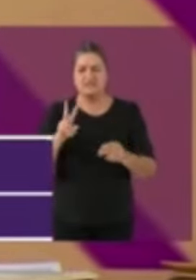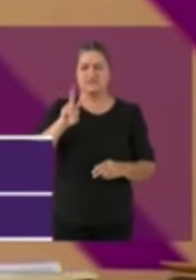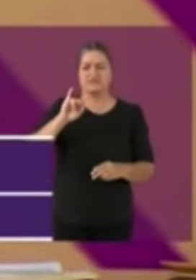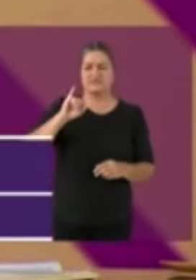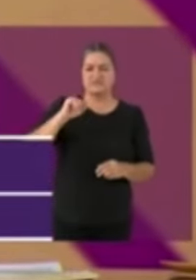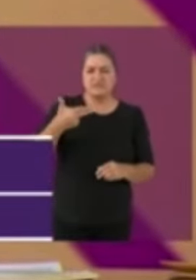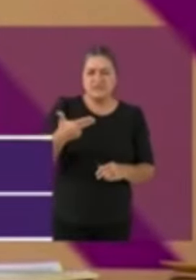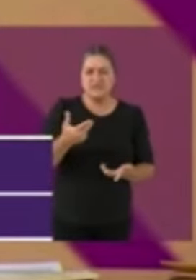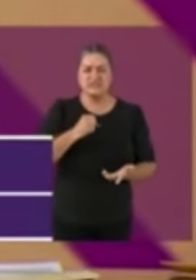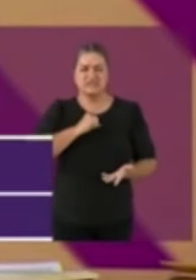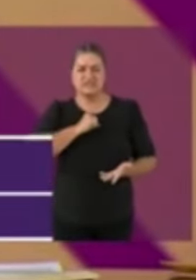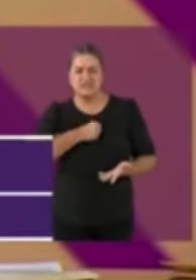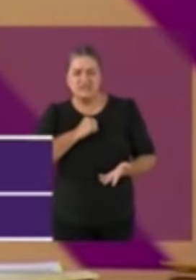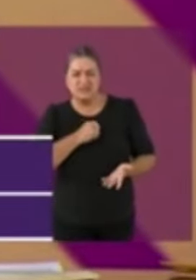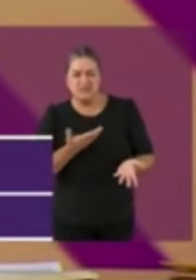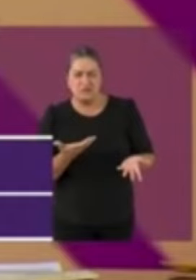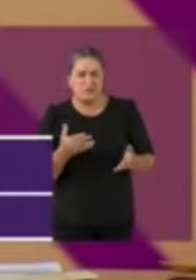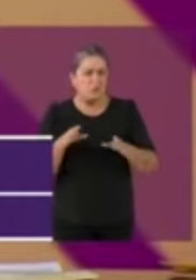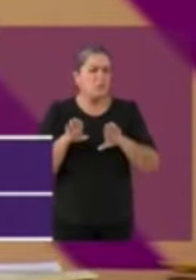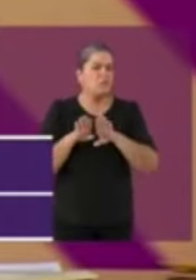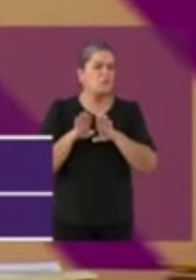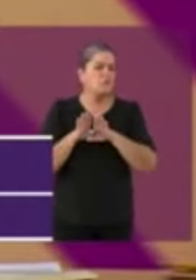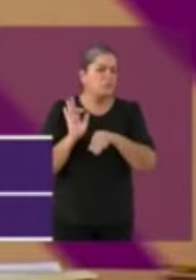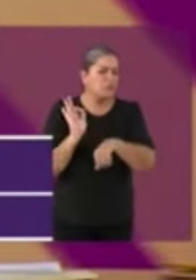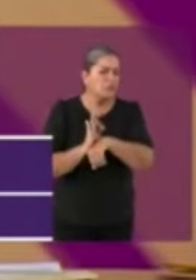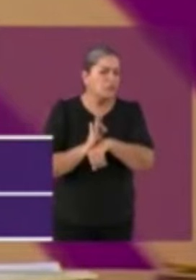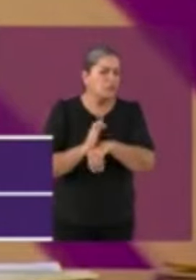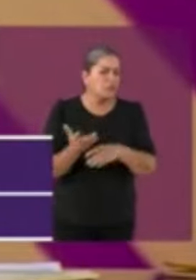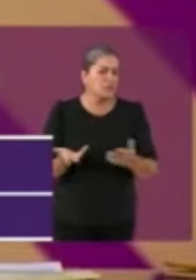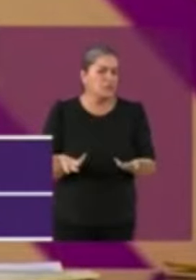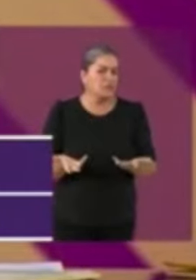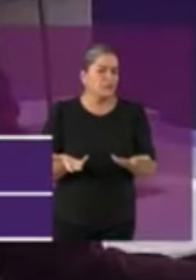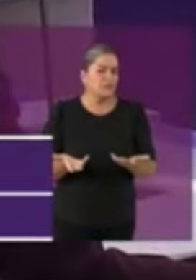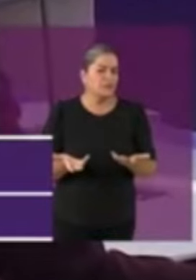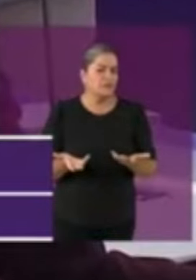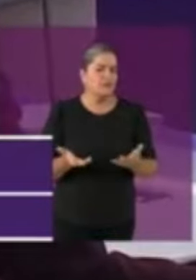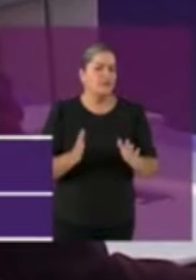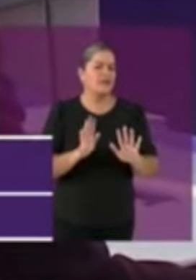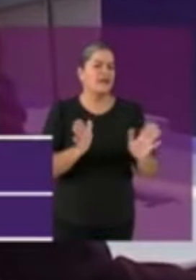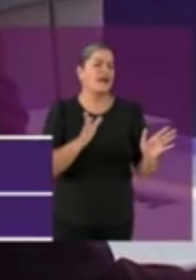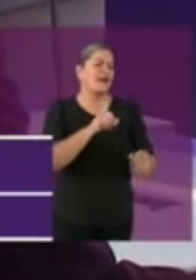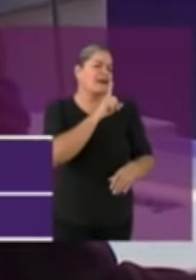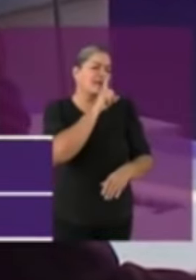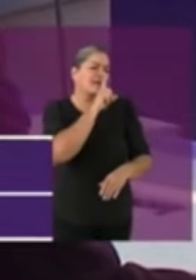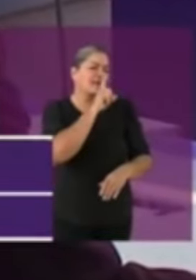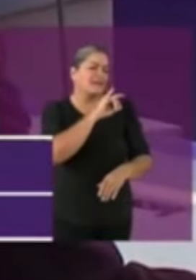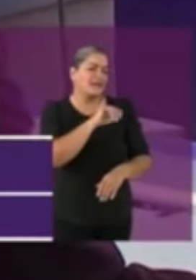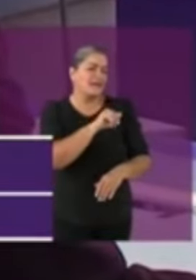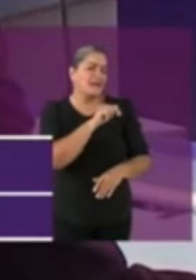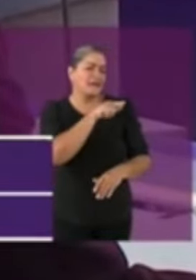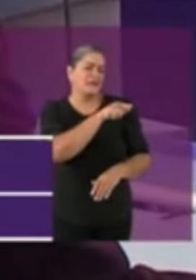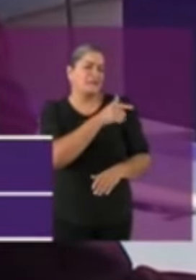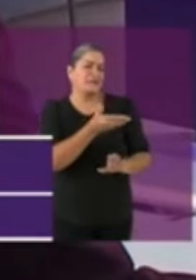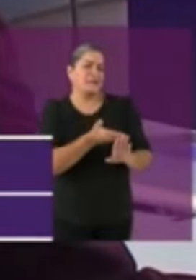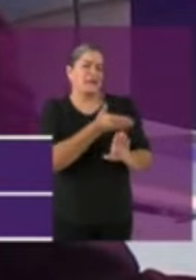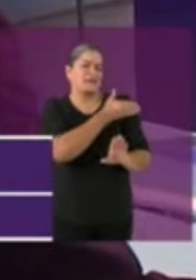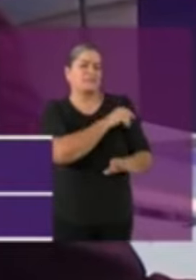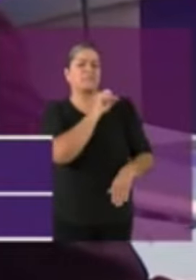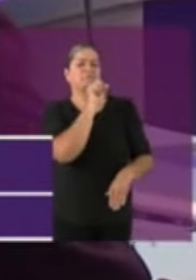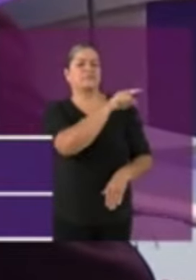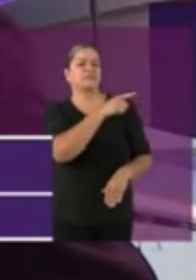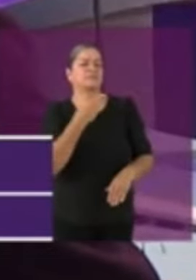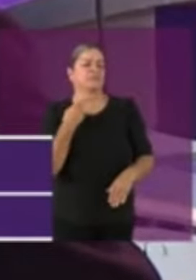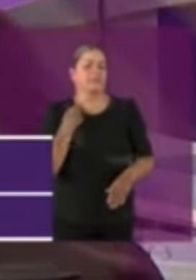sobre el desempeño del presidente el reclamo del presidente es totalmente no solamente inusual